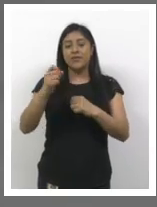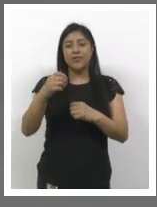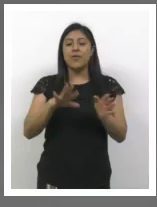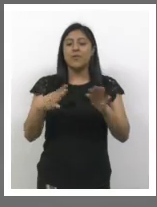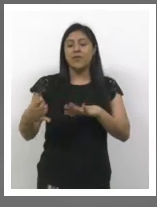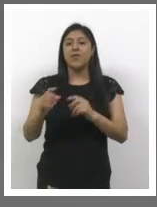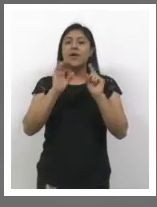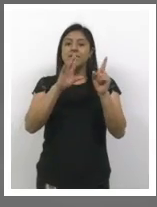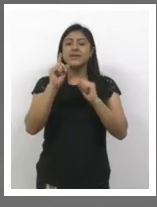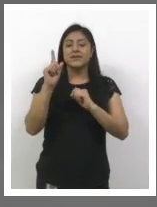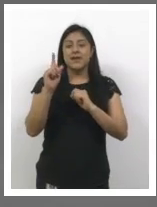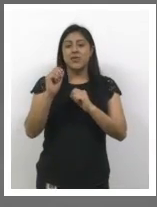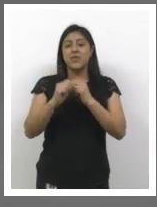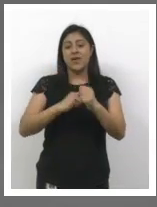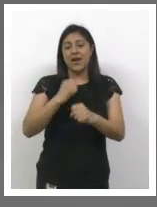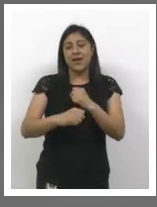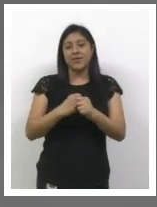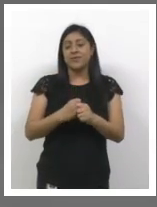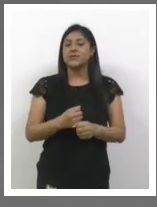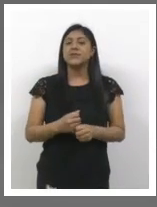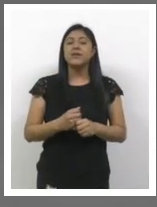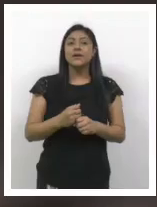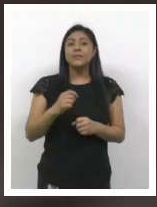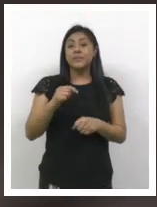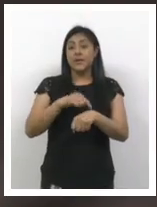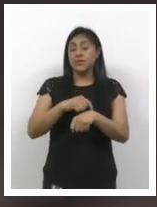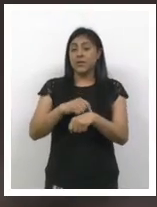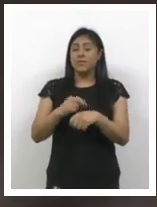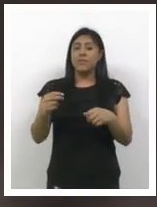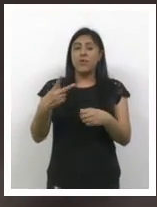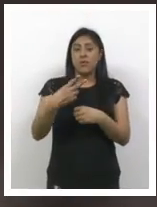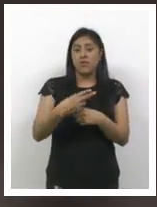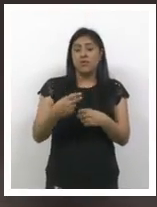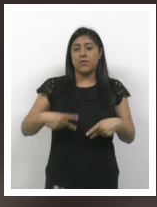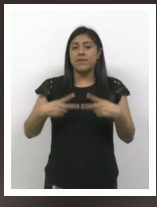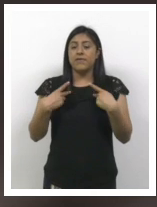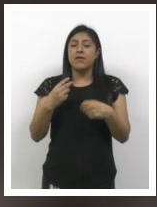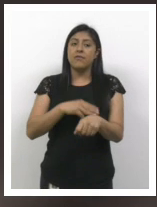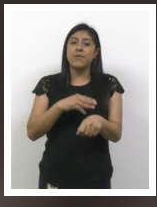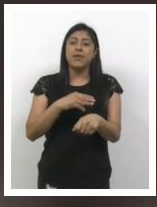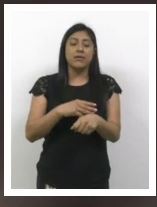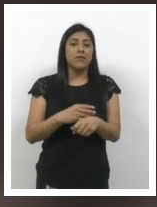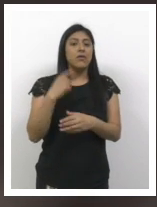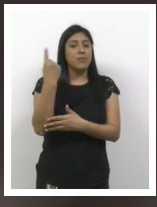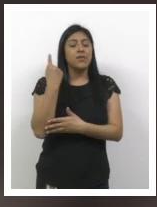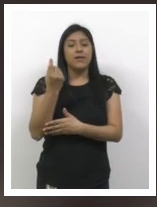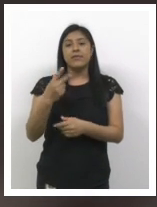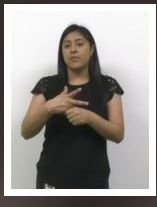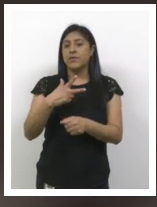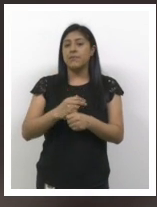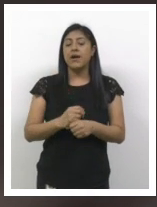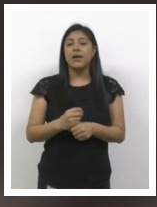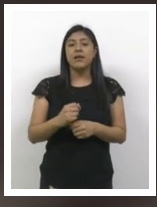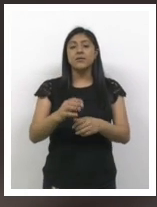1939 a temprana edad. Tenía 61 años, pero en tan corto tiempo de vida logró ser uno de los médicos más reconocidos del país.